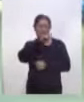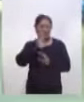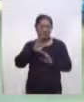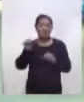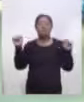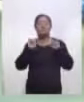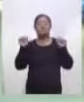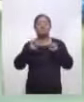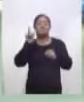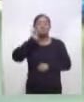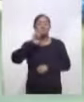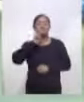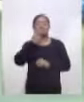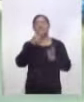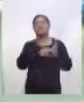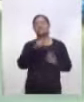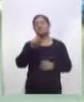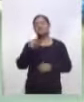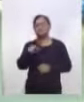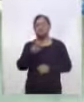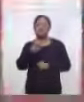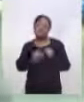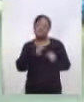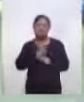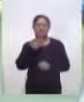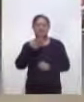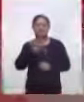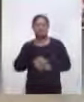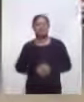mujer 2020 es una gran opción.